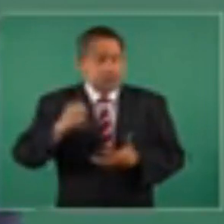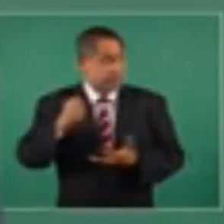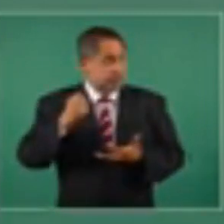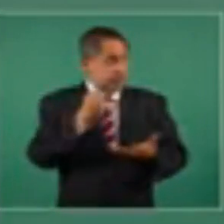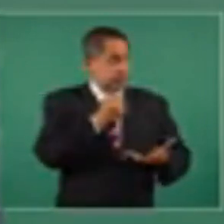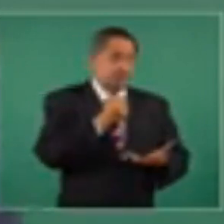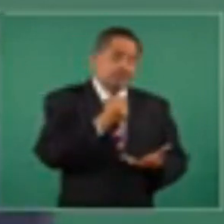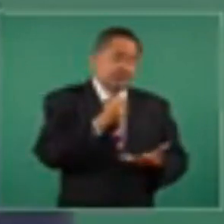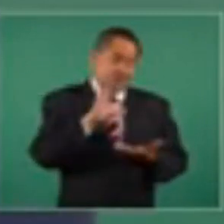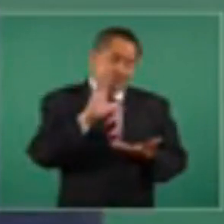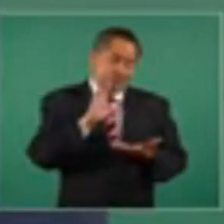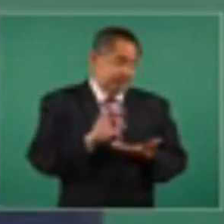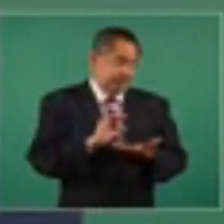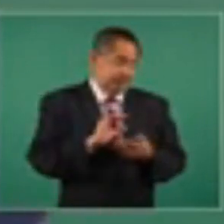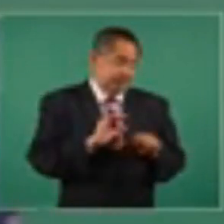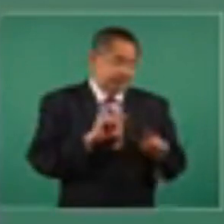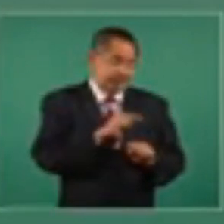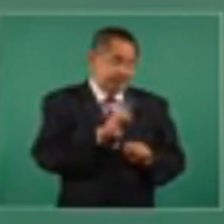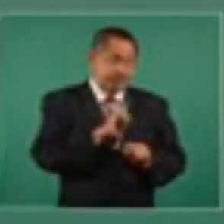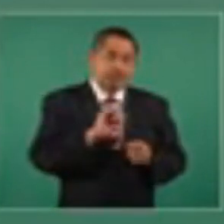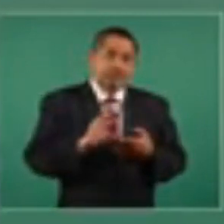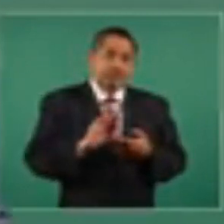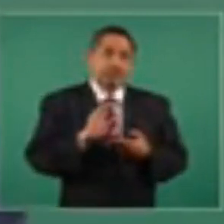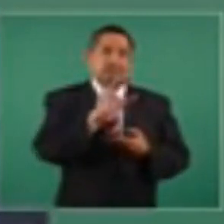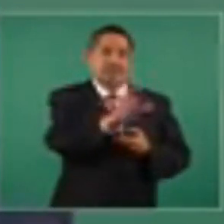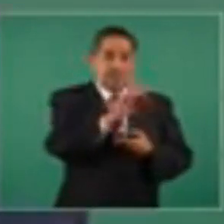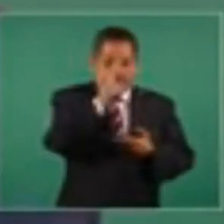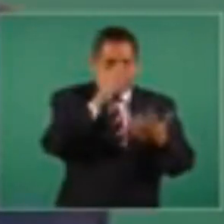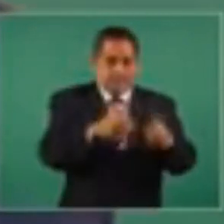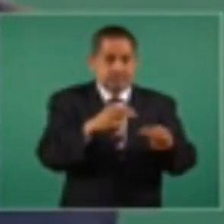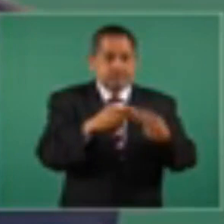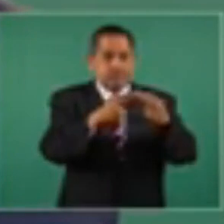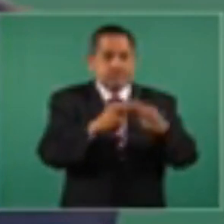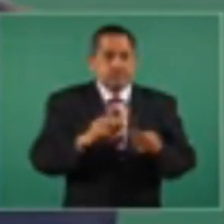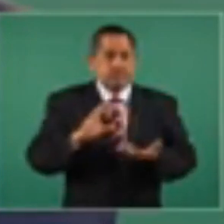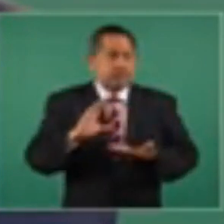que tenía que pagarle a la empresa.